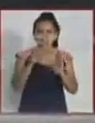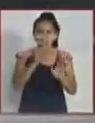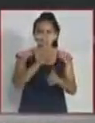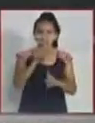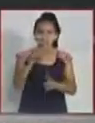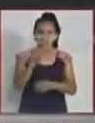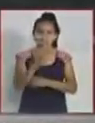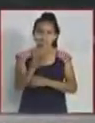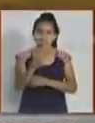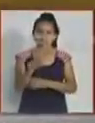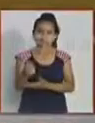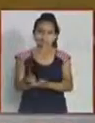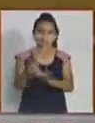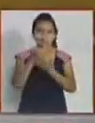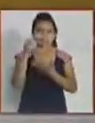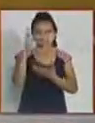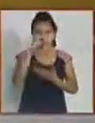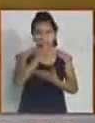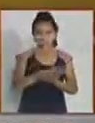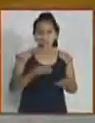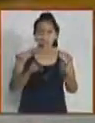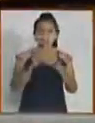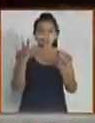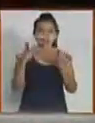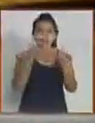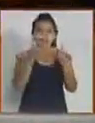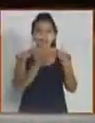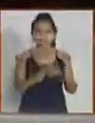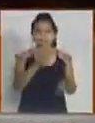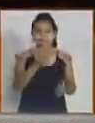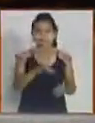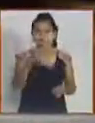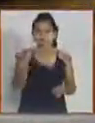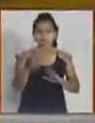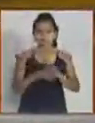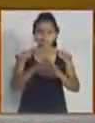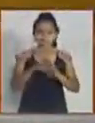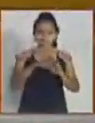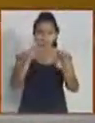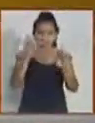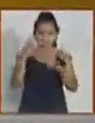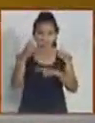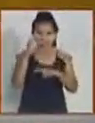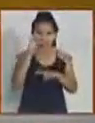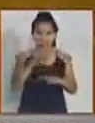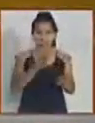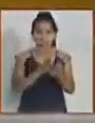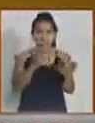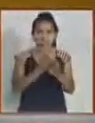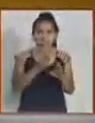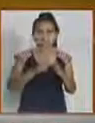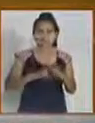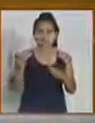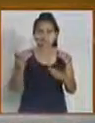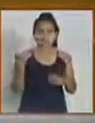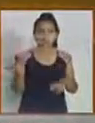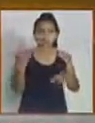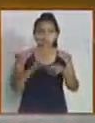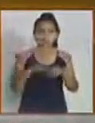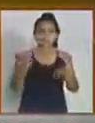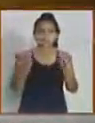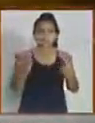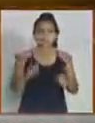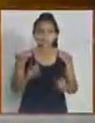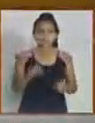¿no?, como medio televisivo. Según la denuncia, y lo muestra este otro video, el aparente chofer del bus huye del lugar a bordo de esta vagoneta